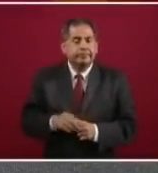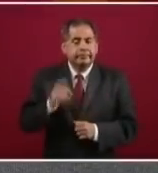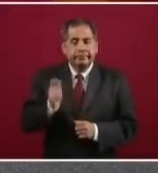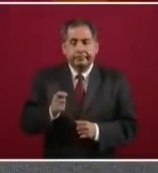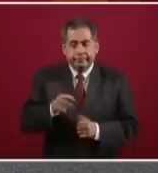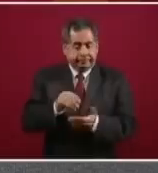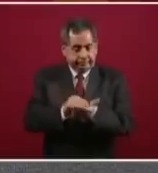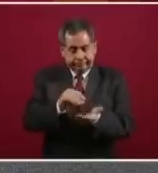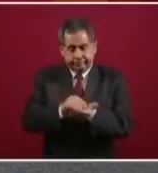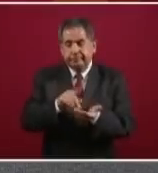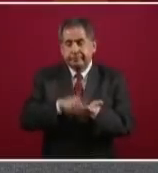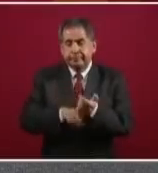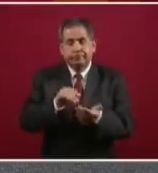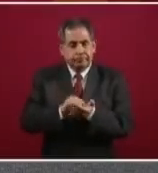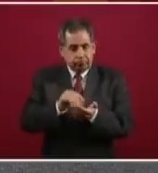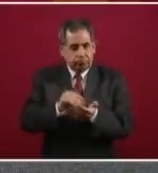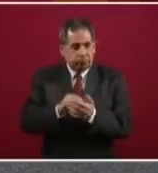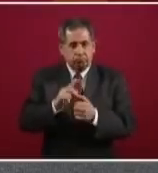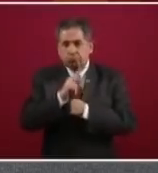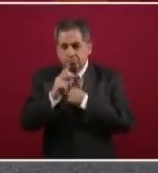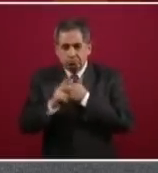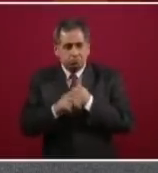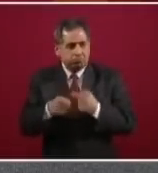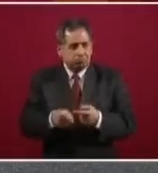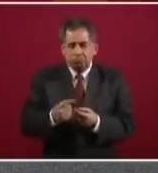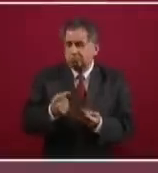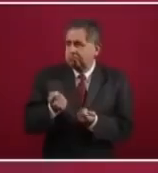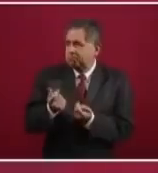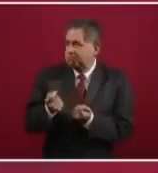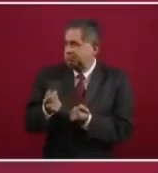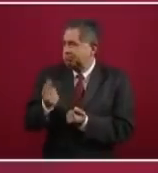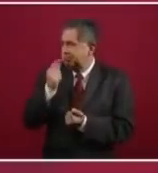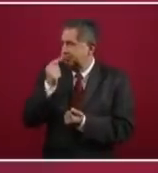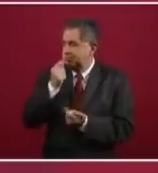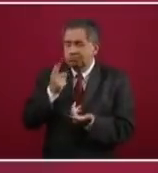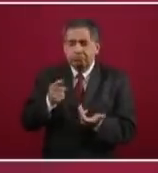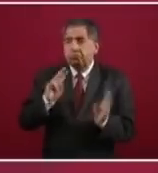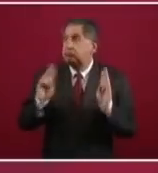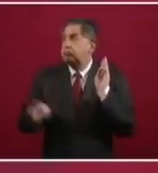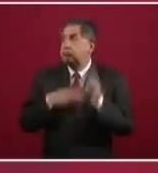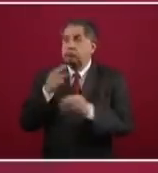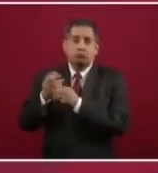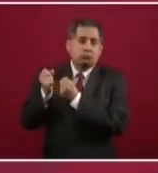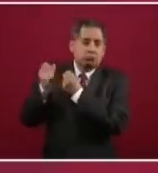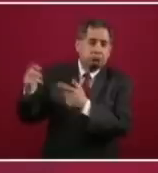era y sigue siendo de los países con menos policías en el mundo